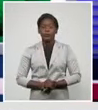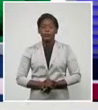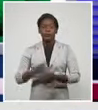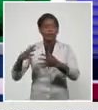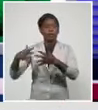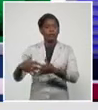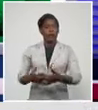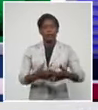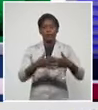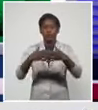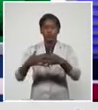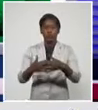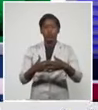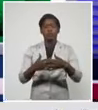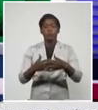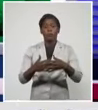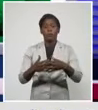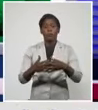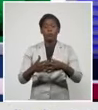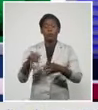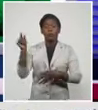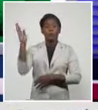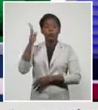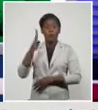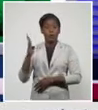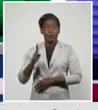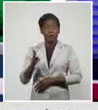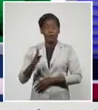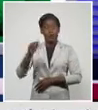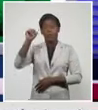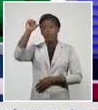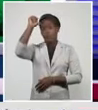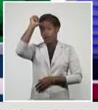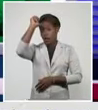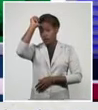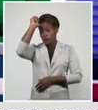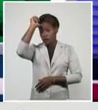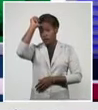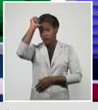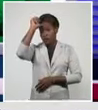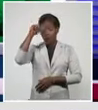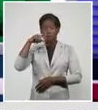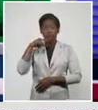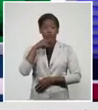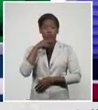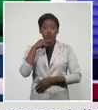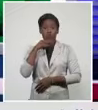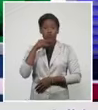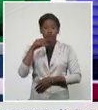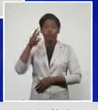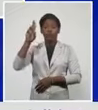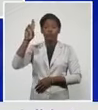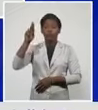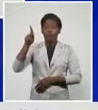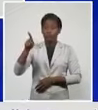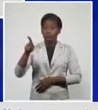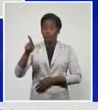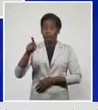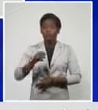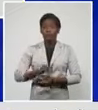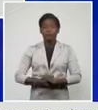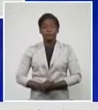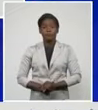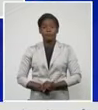Brasil, la India, Rusia y el Reino Unido. Y en el acumulado, el mayor número